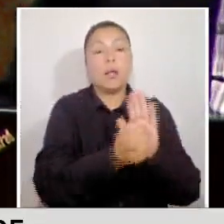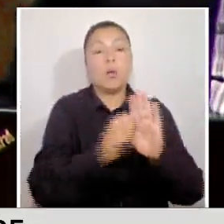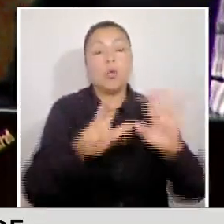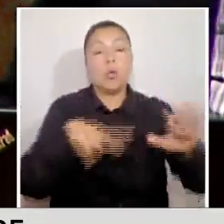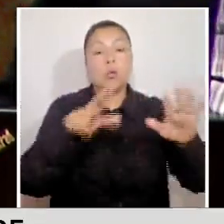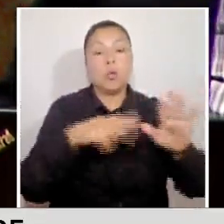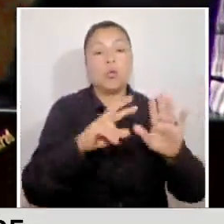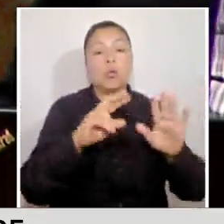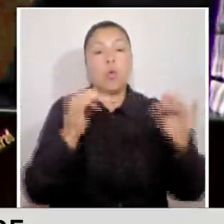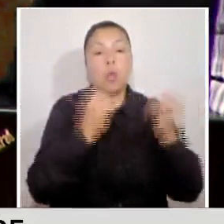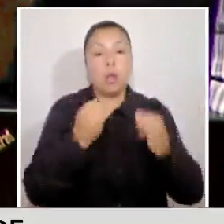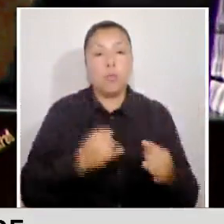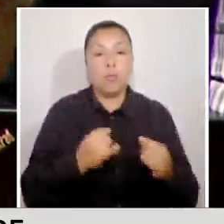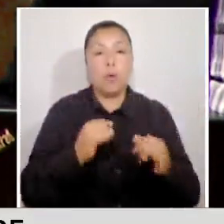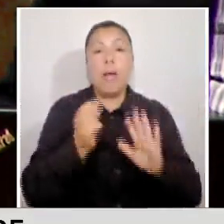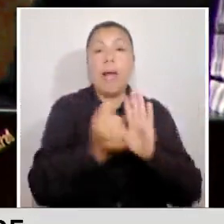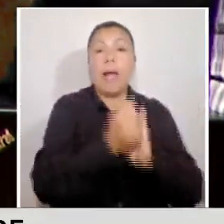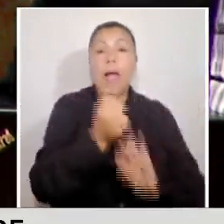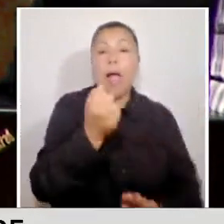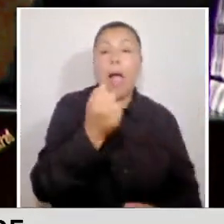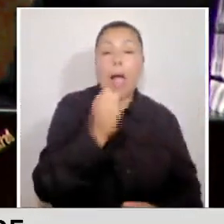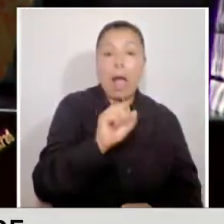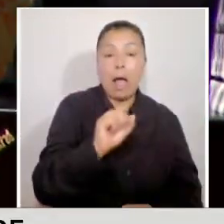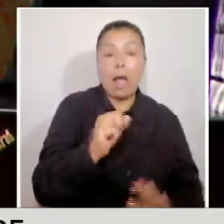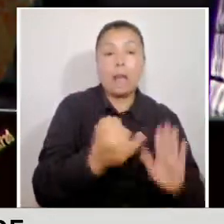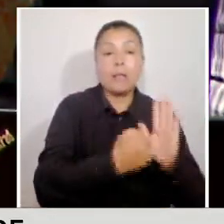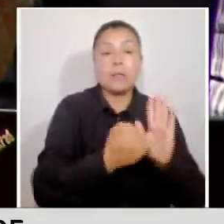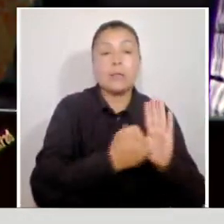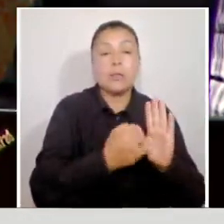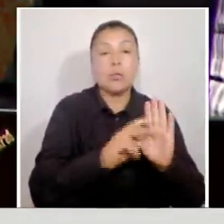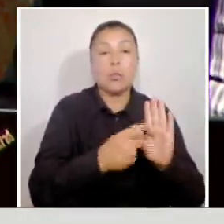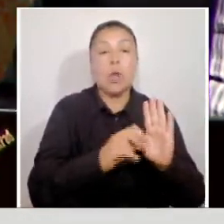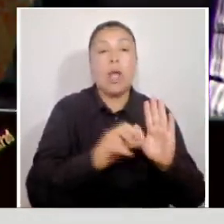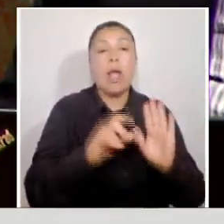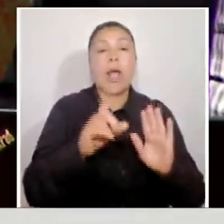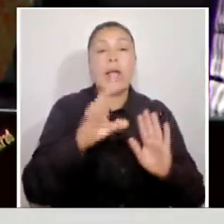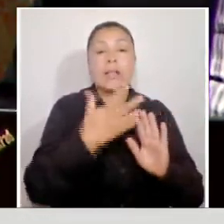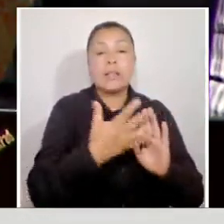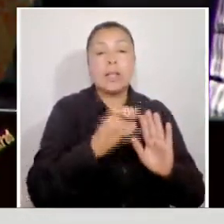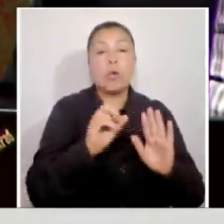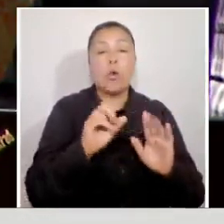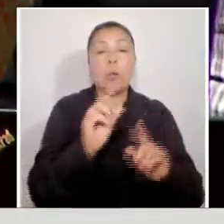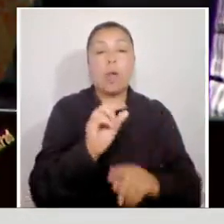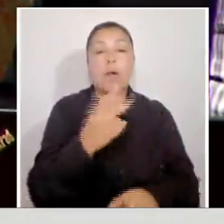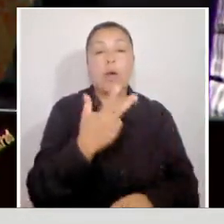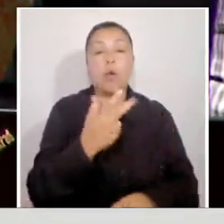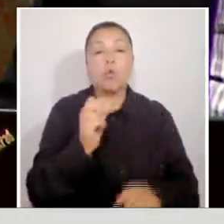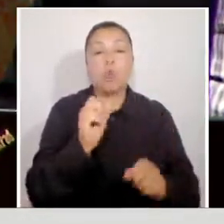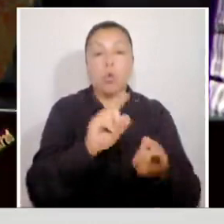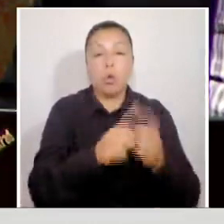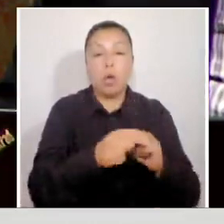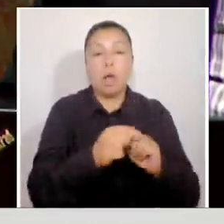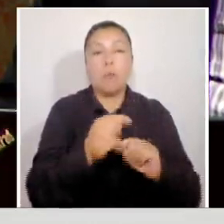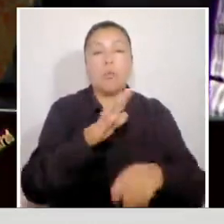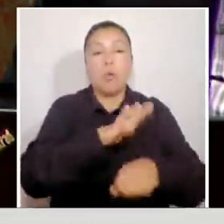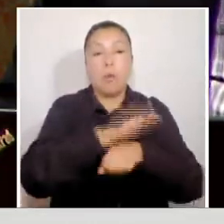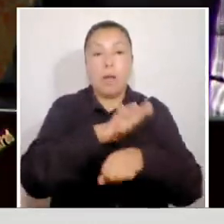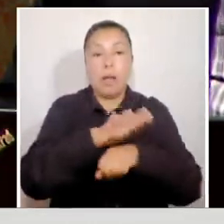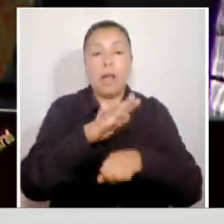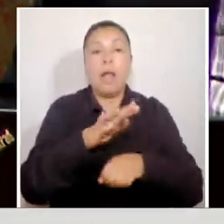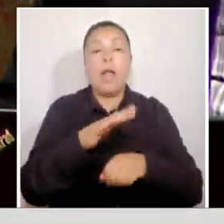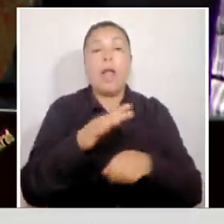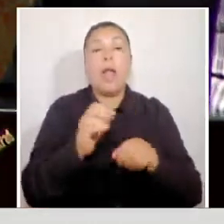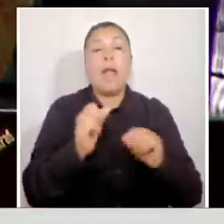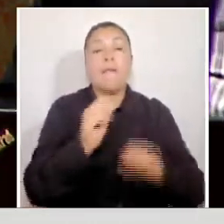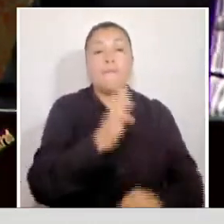manera letra a sustituyese en el inciso primero la palabra 5 por la palabra 8 y la palabra 10 por la palabra 15 letra b